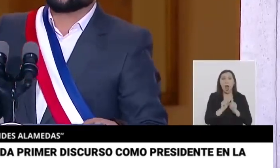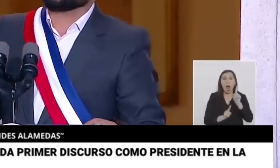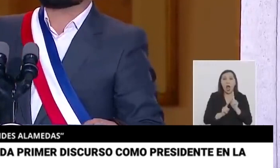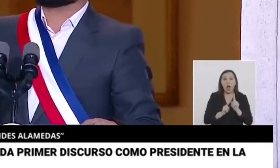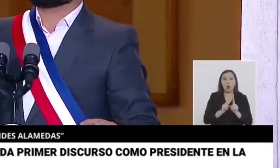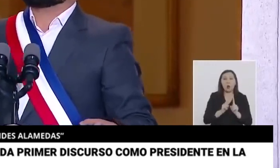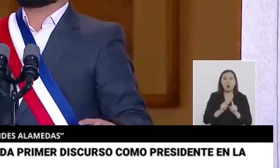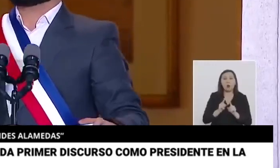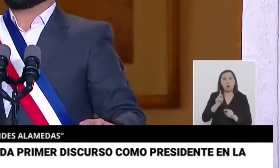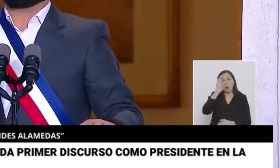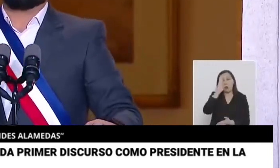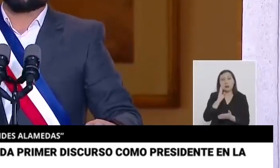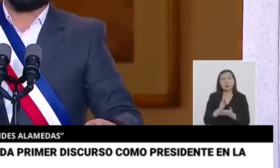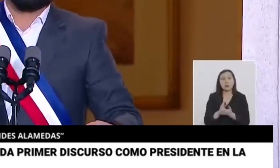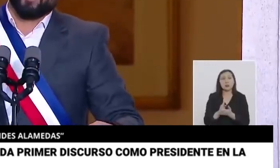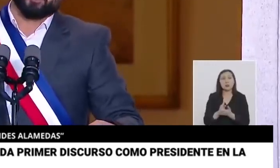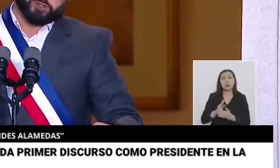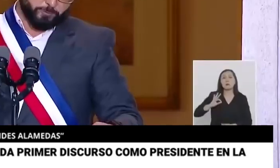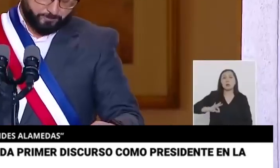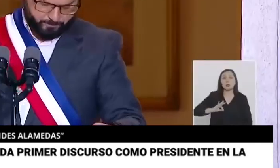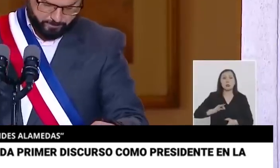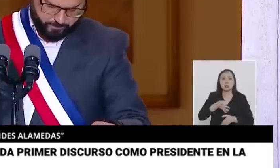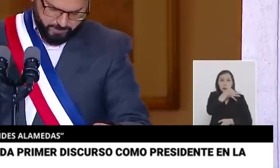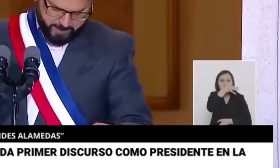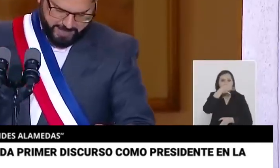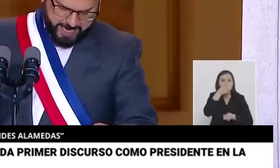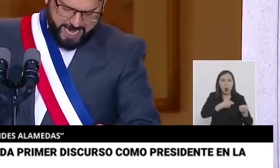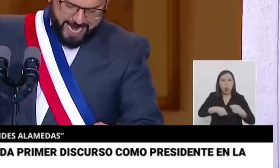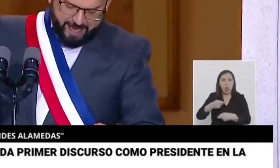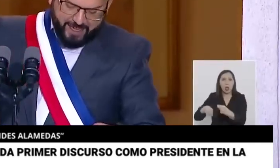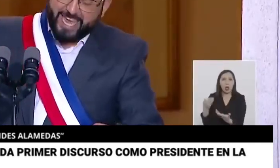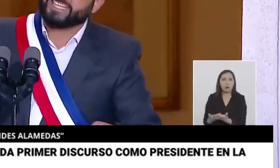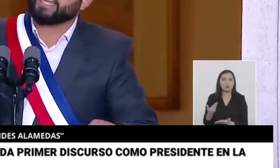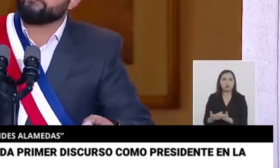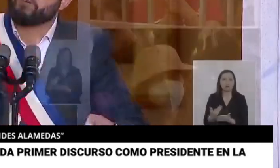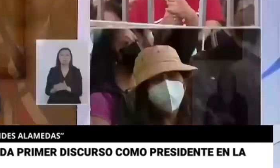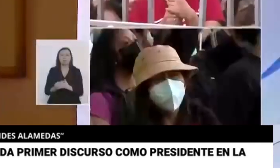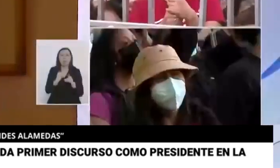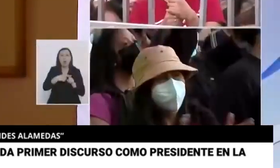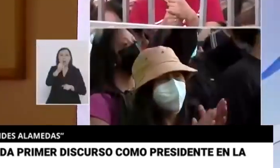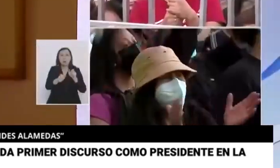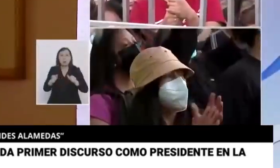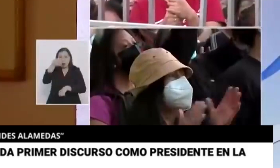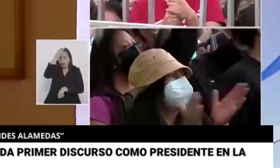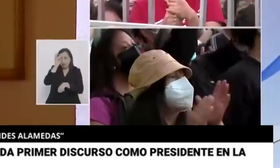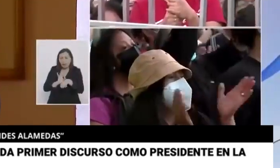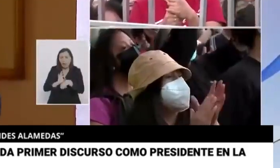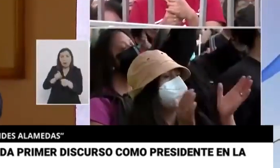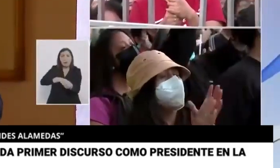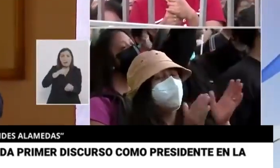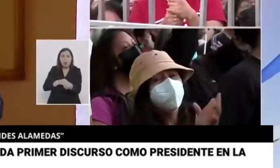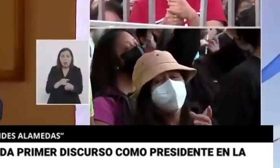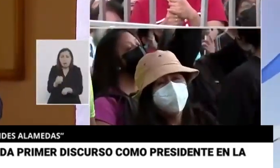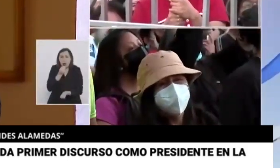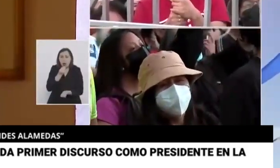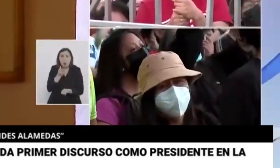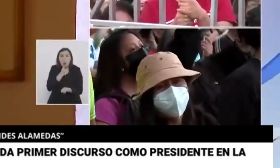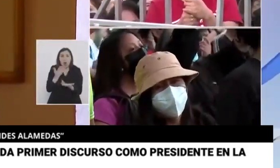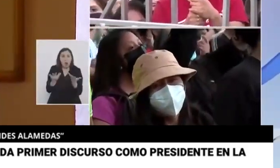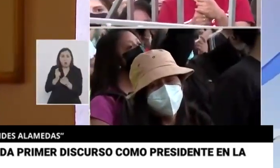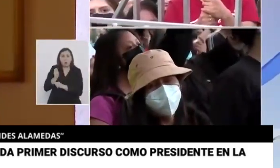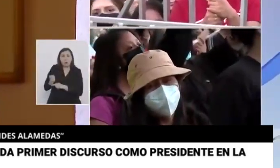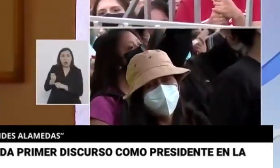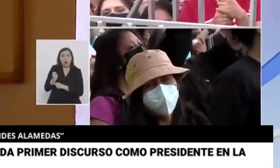decidieron hacer de la previsión un negocio, las de quienes se enferman y sus familias no tienen cómo costearle